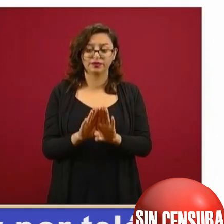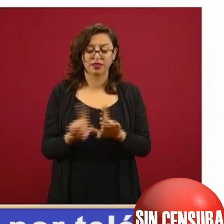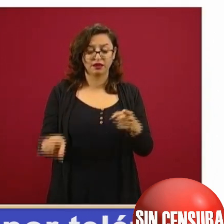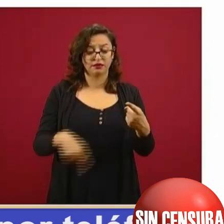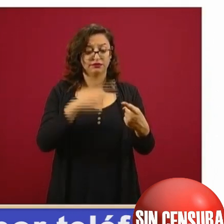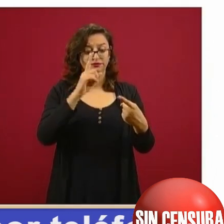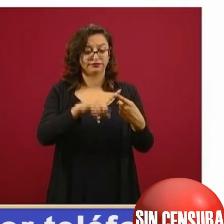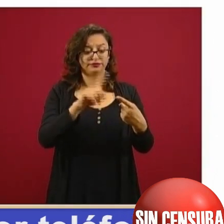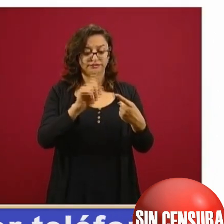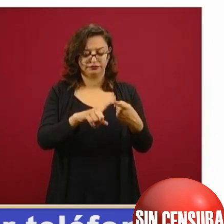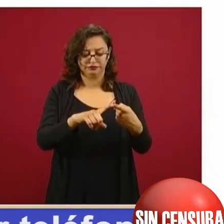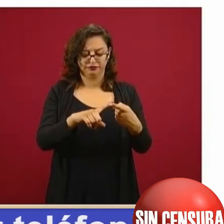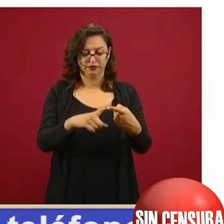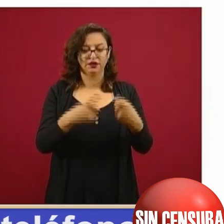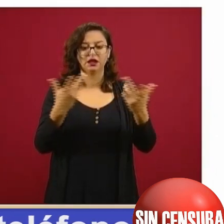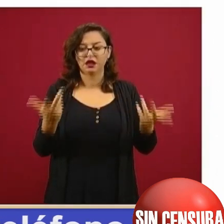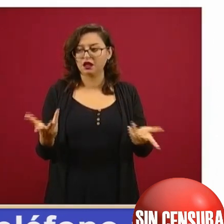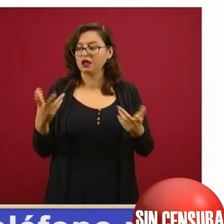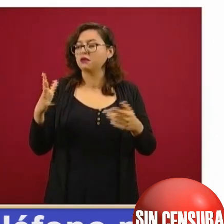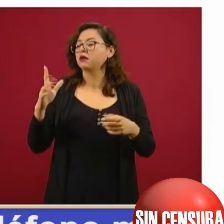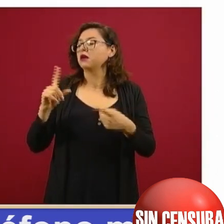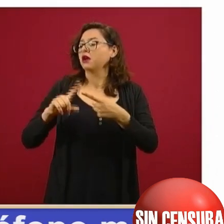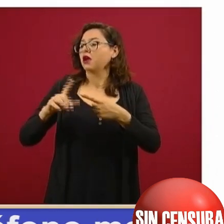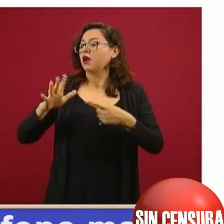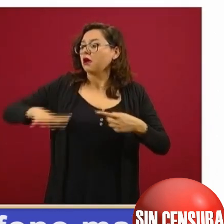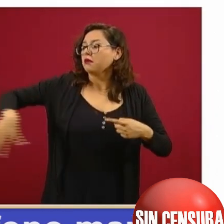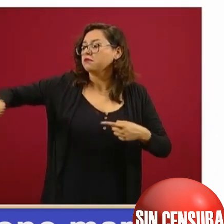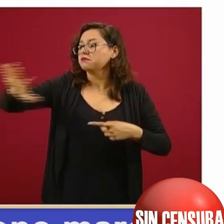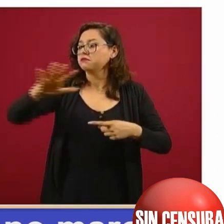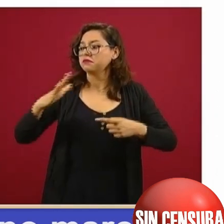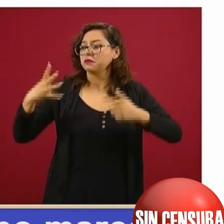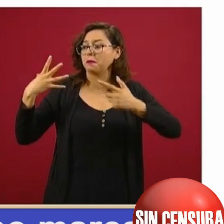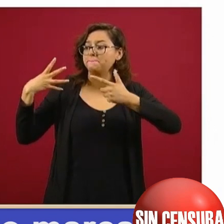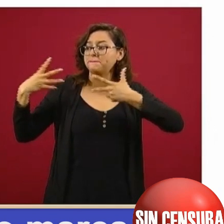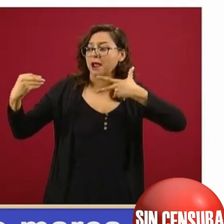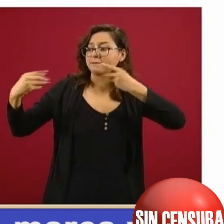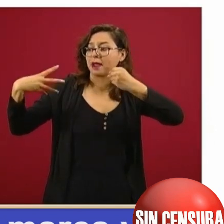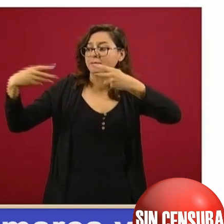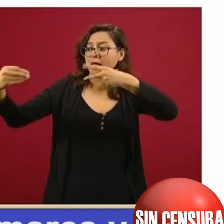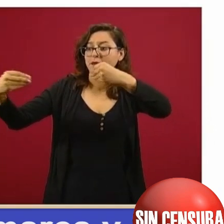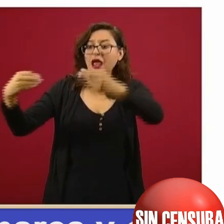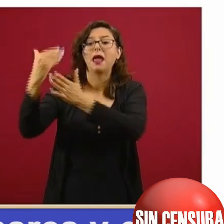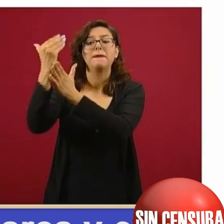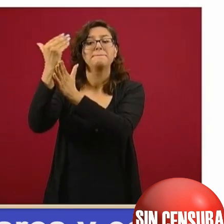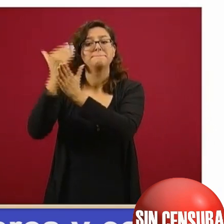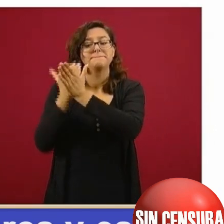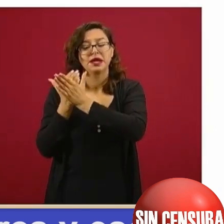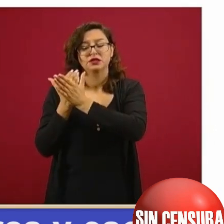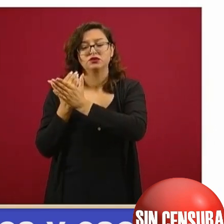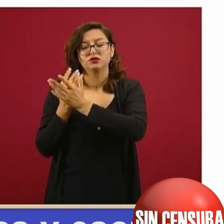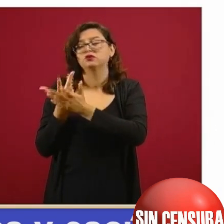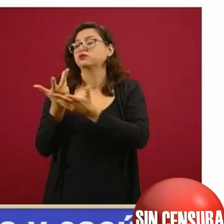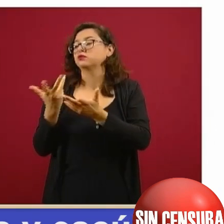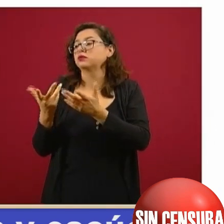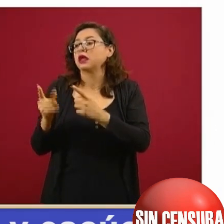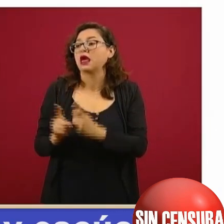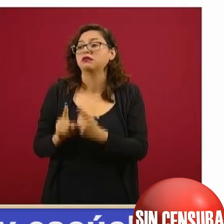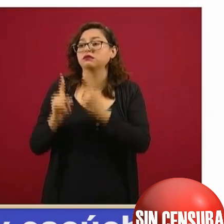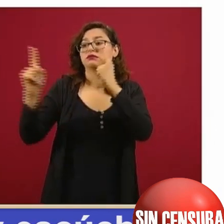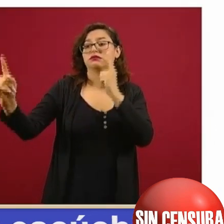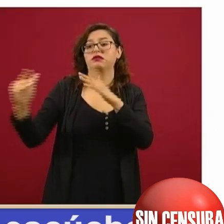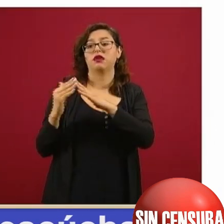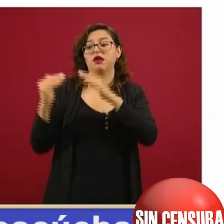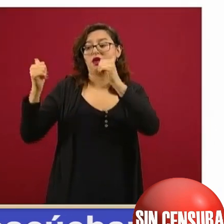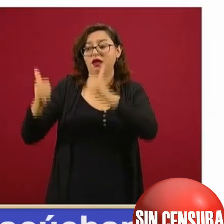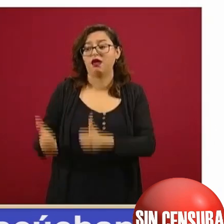la reducción en el número de contagios a través de la mitigación masiva. Logramos durante la Jornada Nacional de Sana Distancia